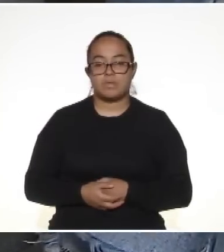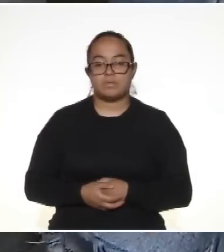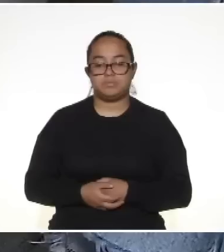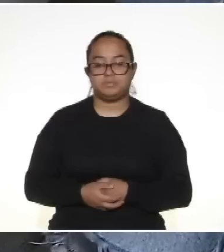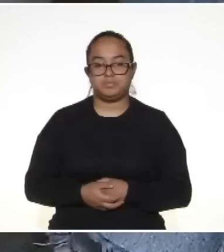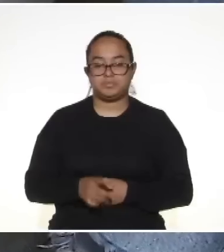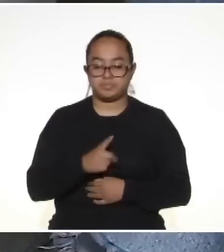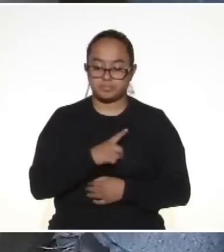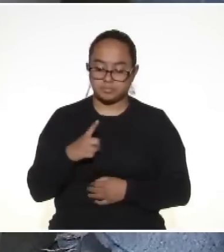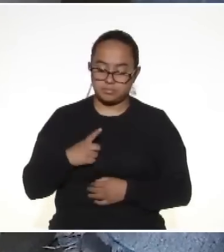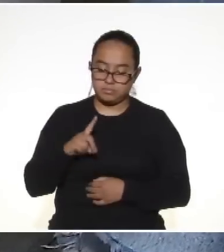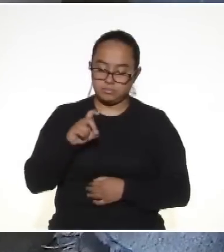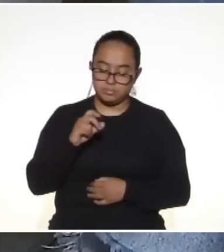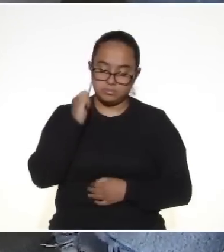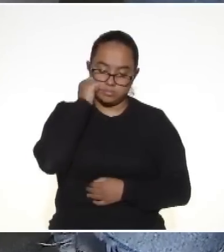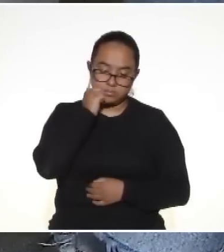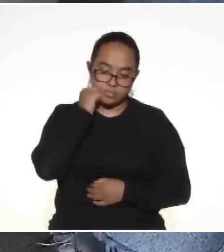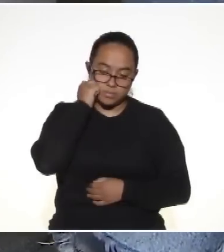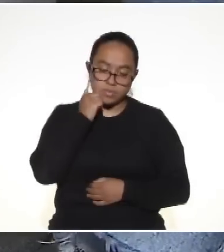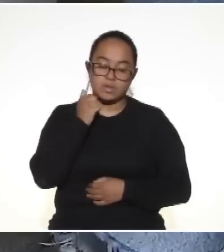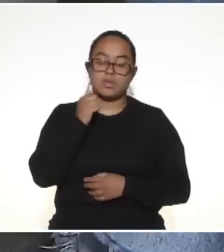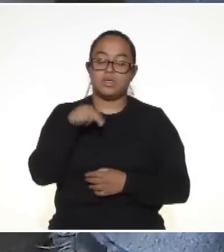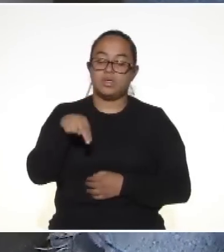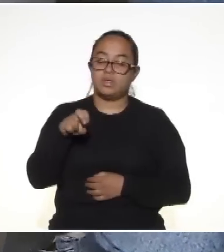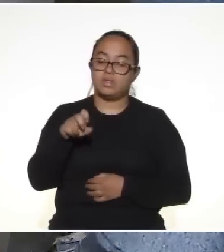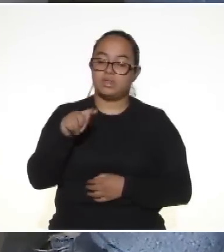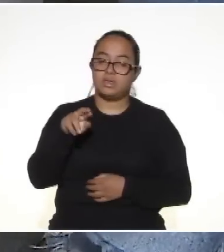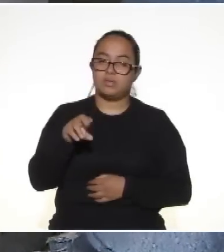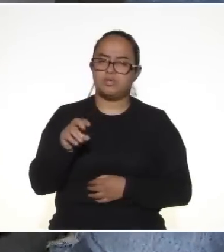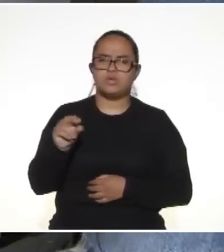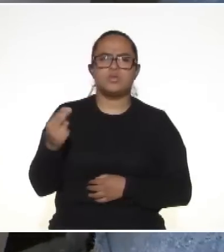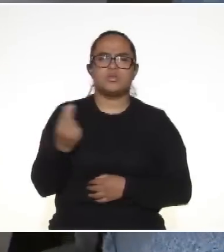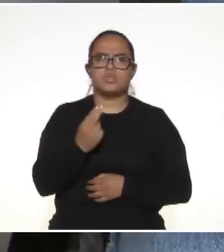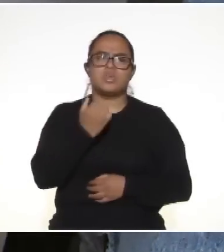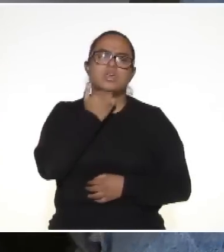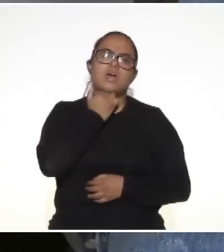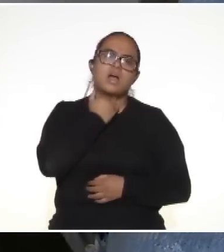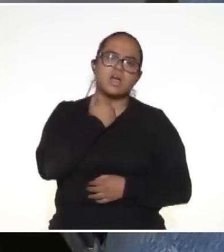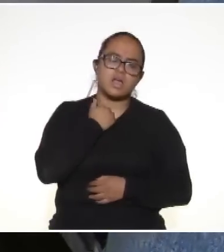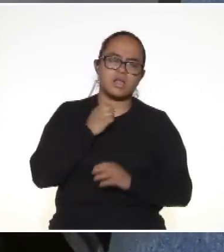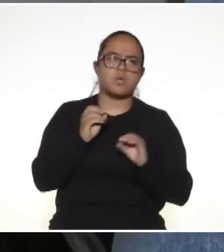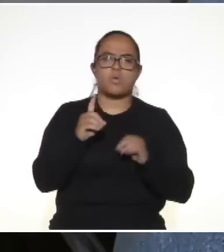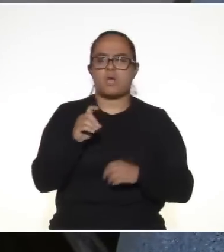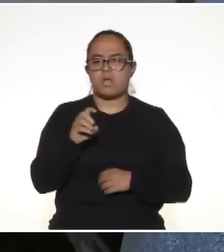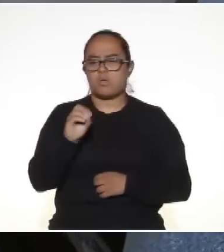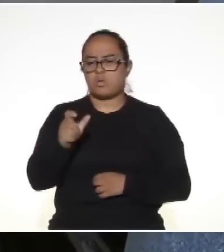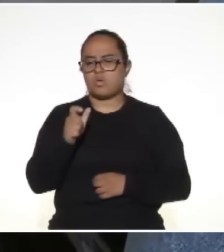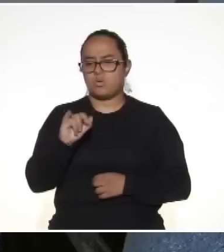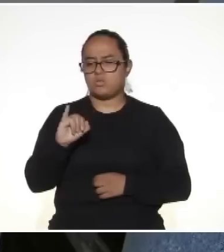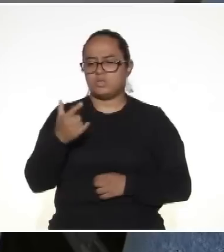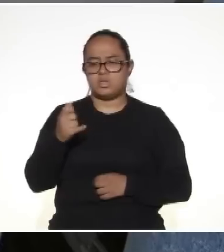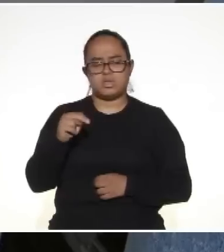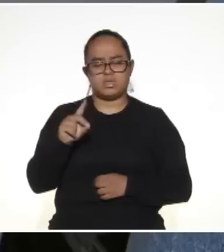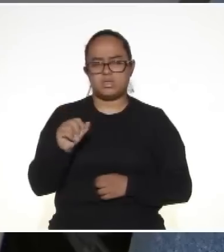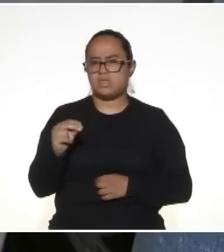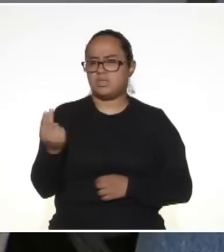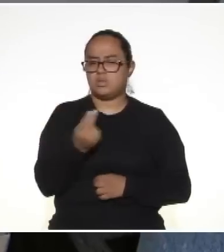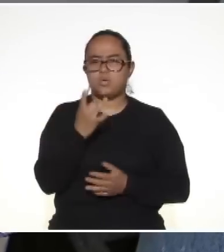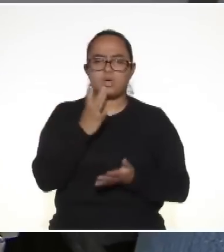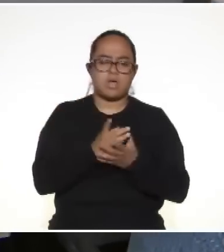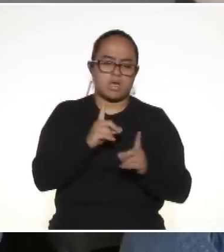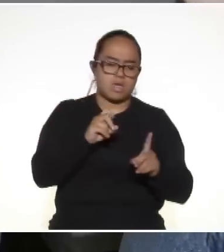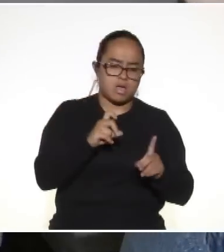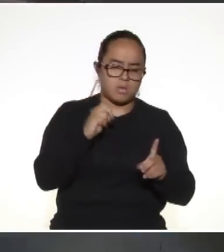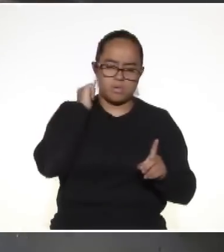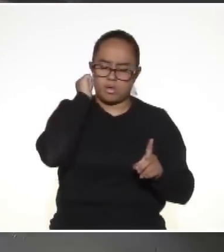Debe ser agua y jabón neutro únicamente. No hay necesidad de colocar alcohol, agua oxigenada o benzal. Simplemente agua y jabón.